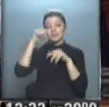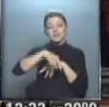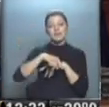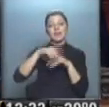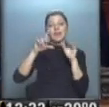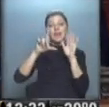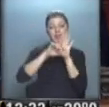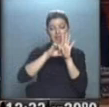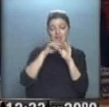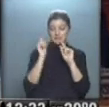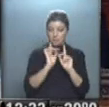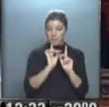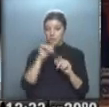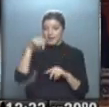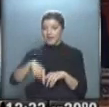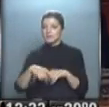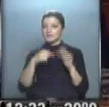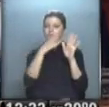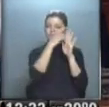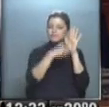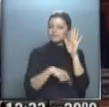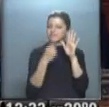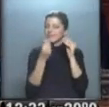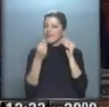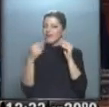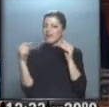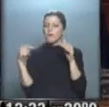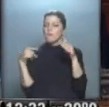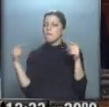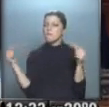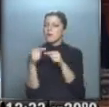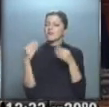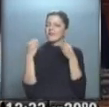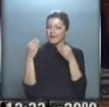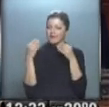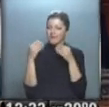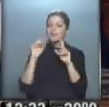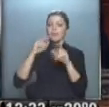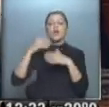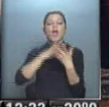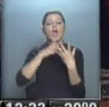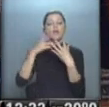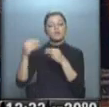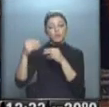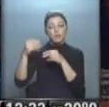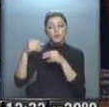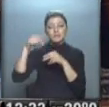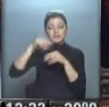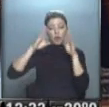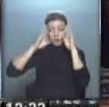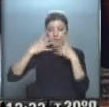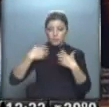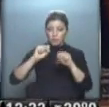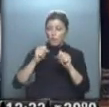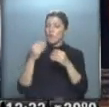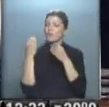restricción, en concreto, ¿qué tipo de conductas quiso evitar y cómo contribuye, además, a lograr los objetivos de la